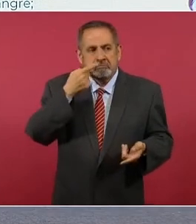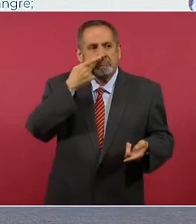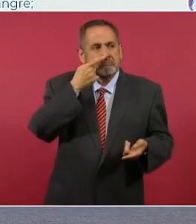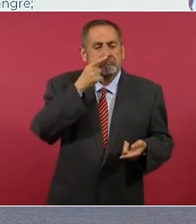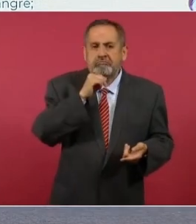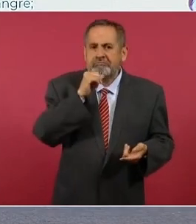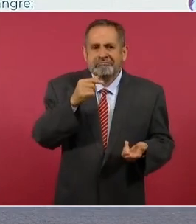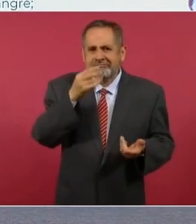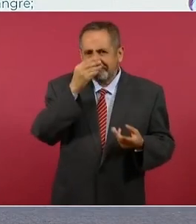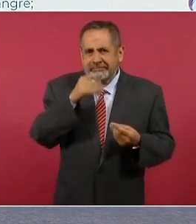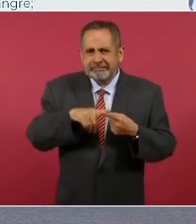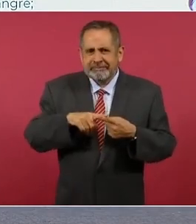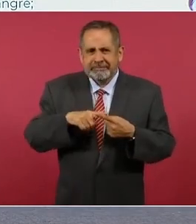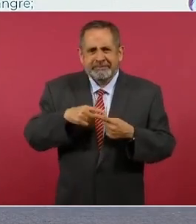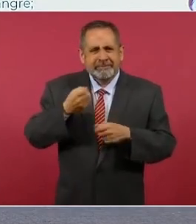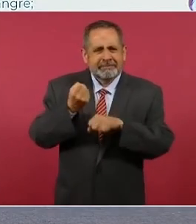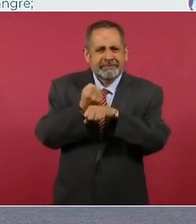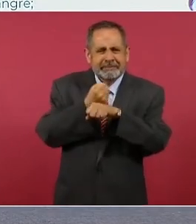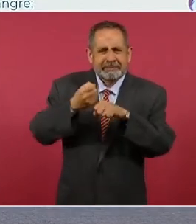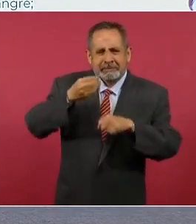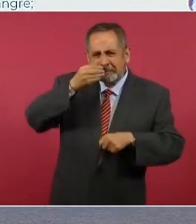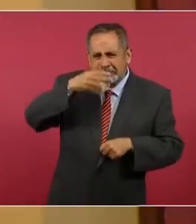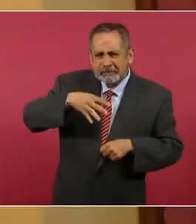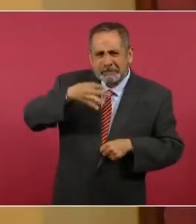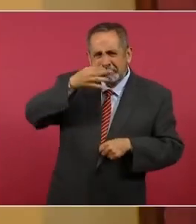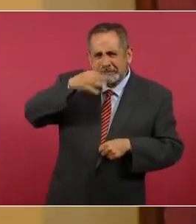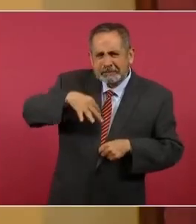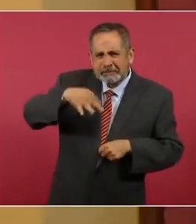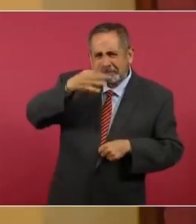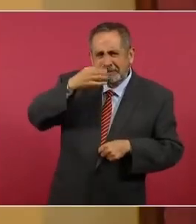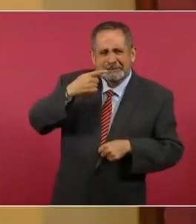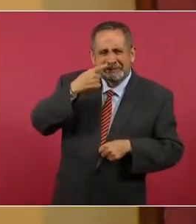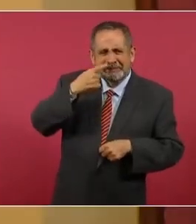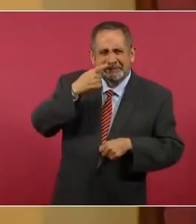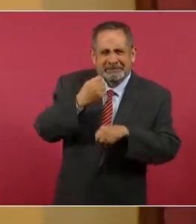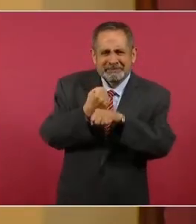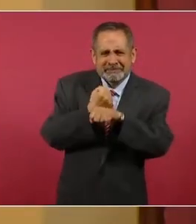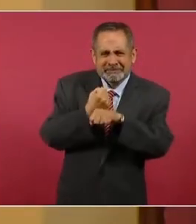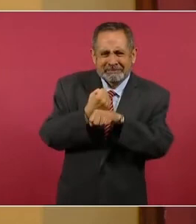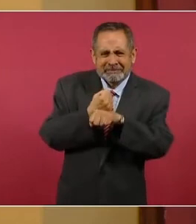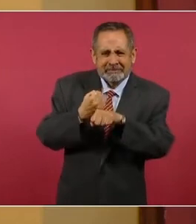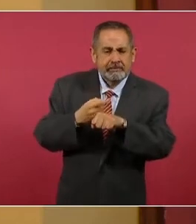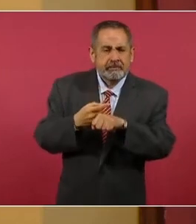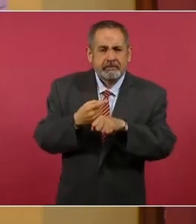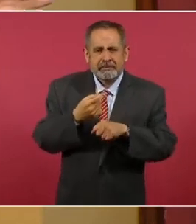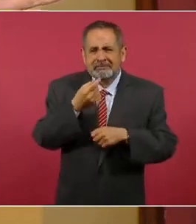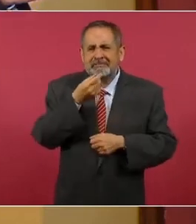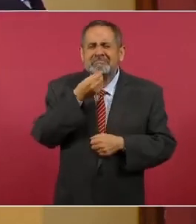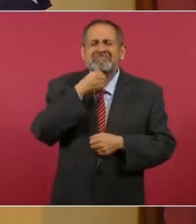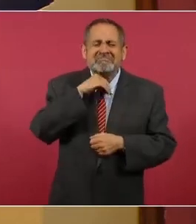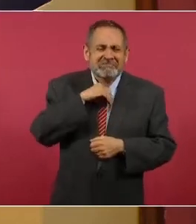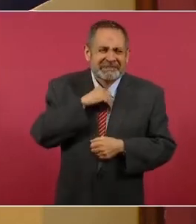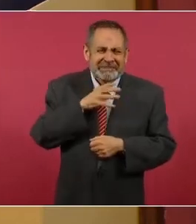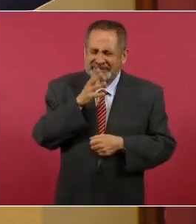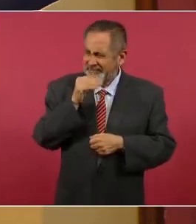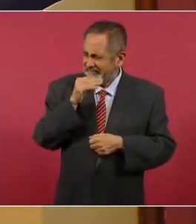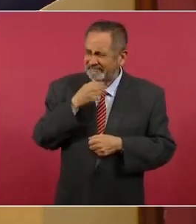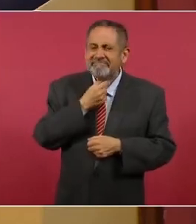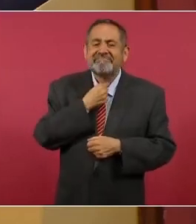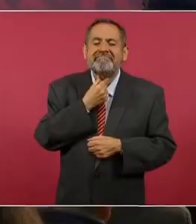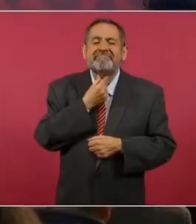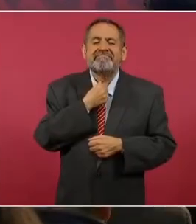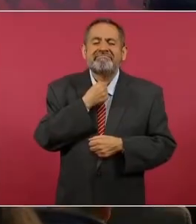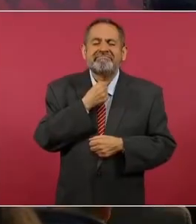irreversible, causa sangrado de la nariz, un goteo frecuente y problemas para deglutir, problemas para tragar los alimentos o el